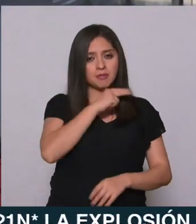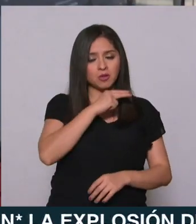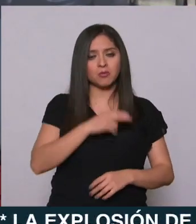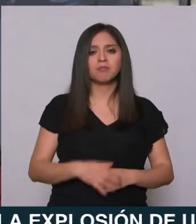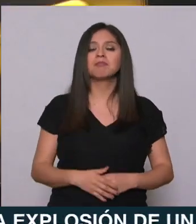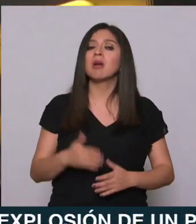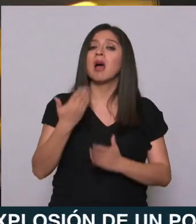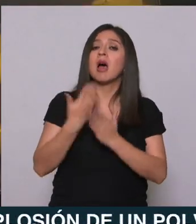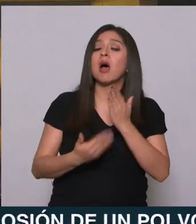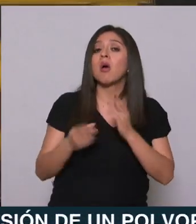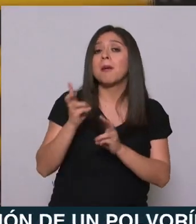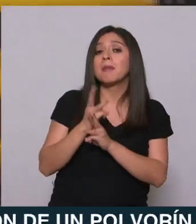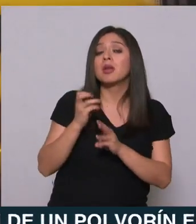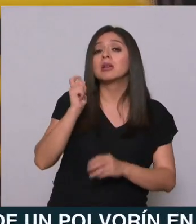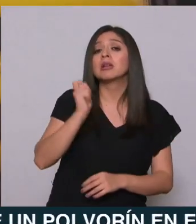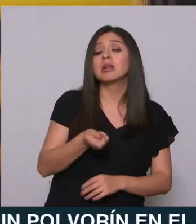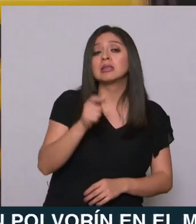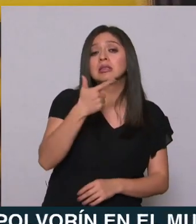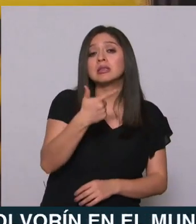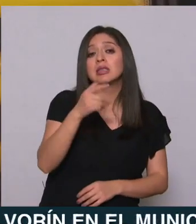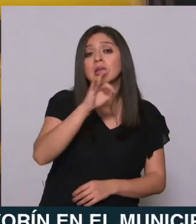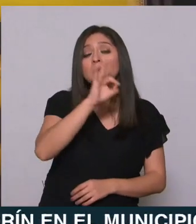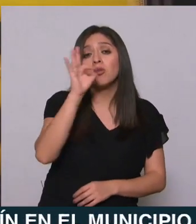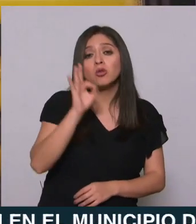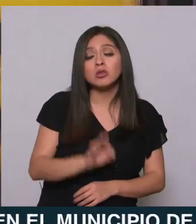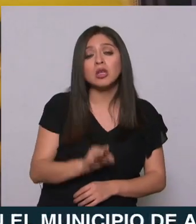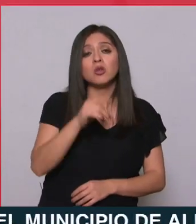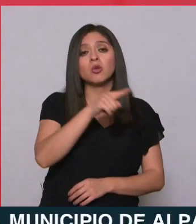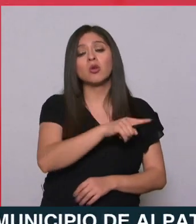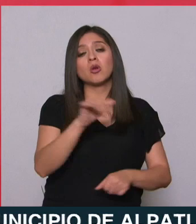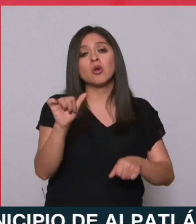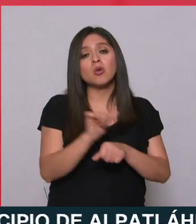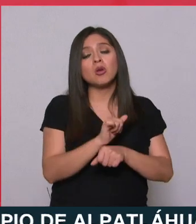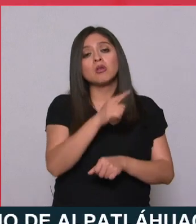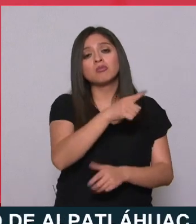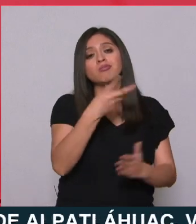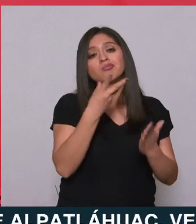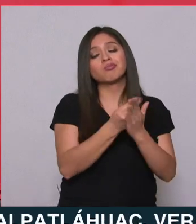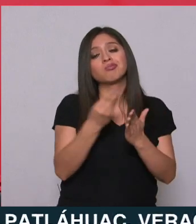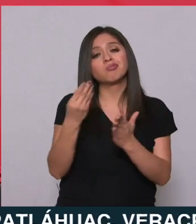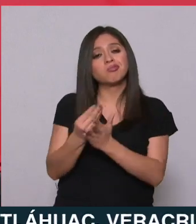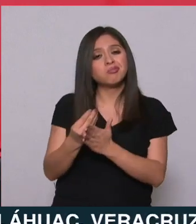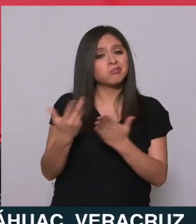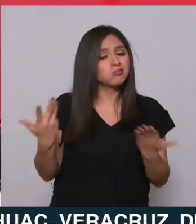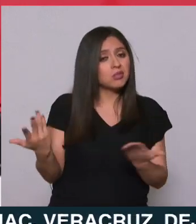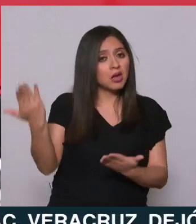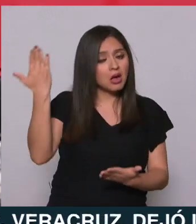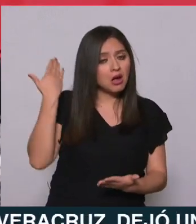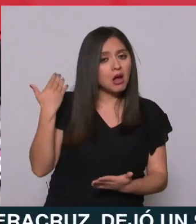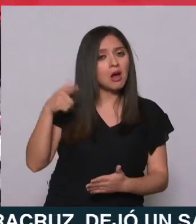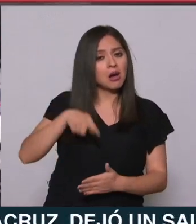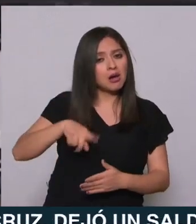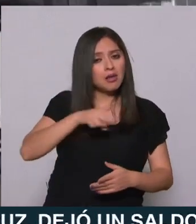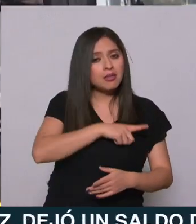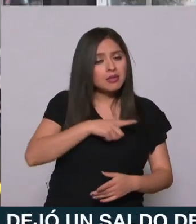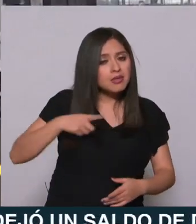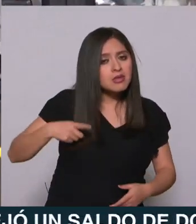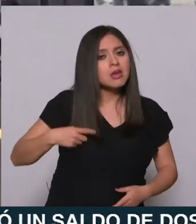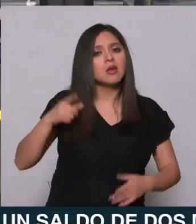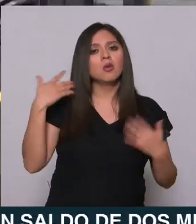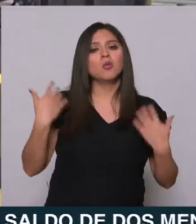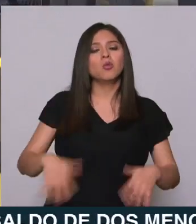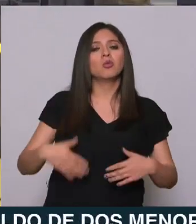Metrobús registra solo el 7% de su flotilla en mantenimiento, un porcentaje muy por debajo de lo que podría representar